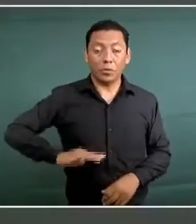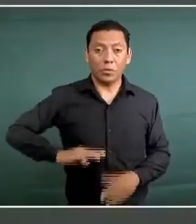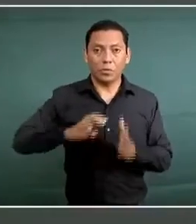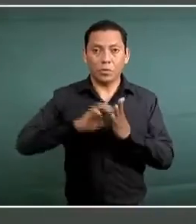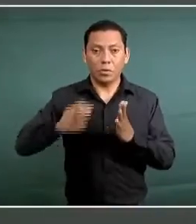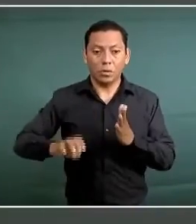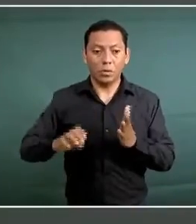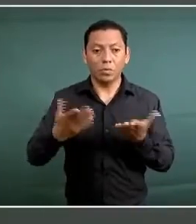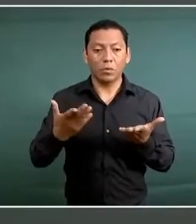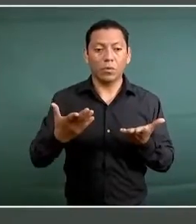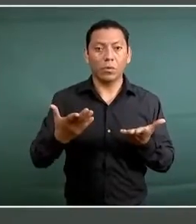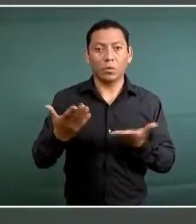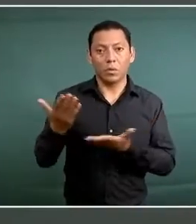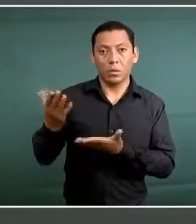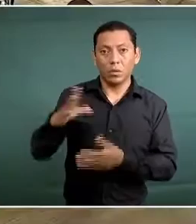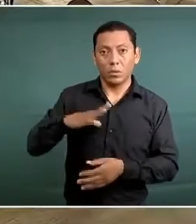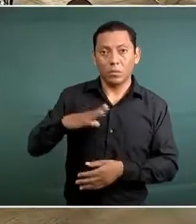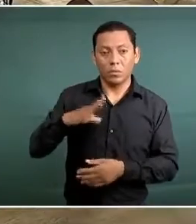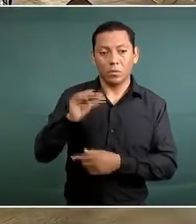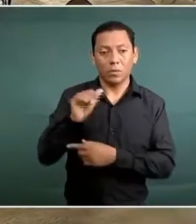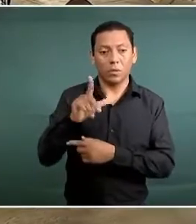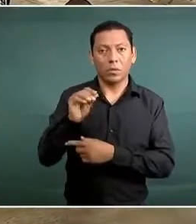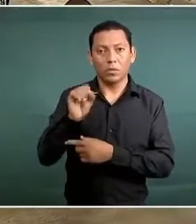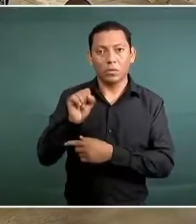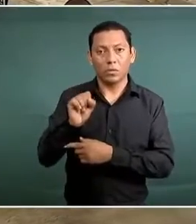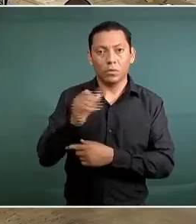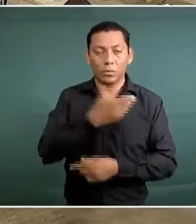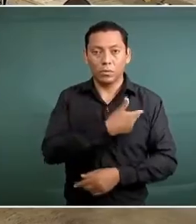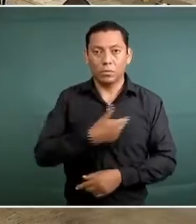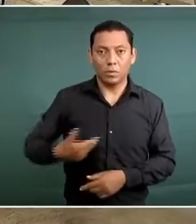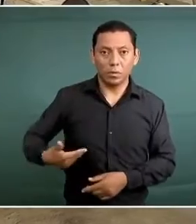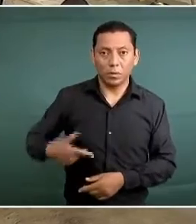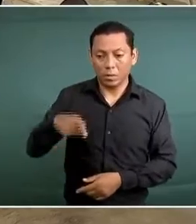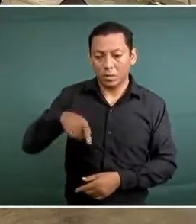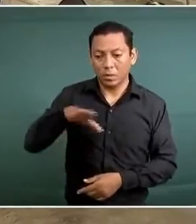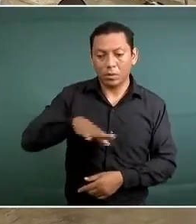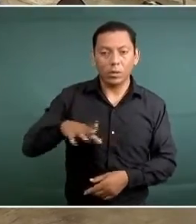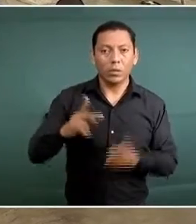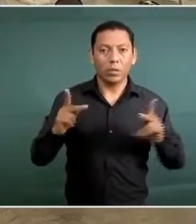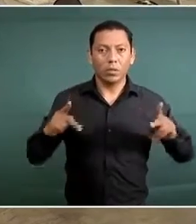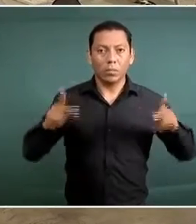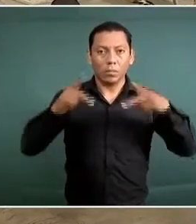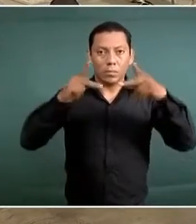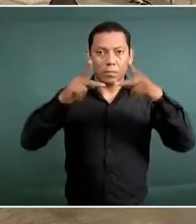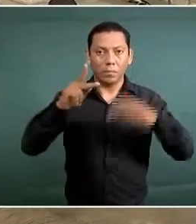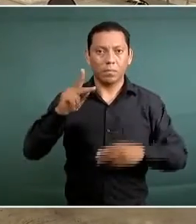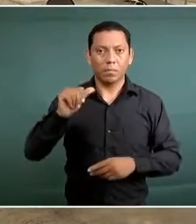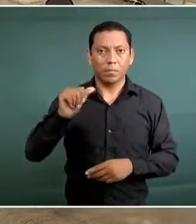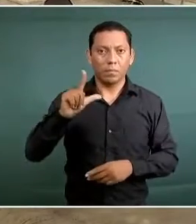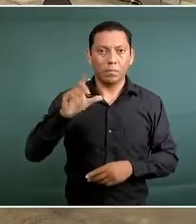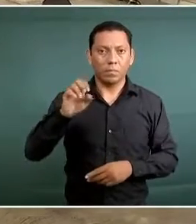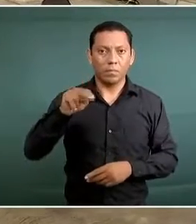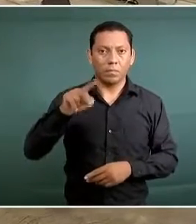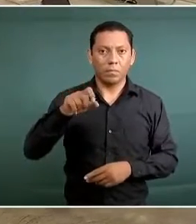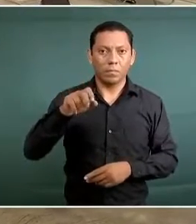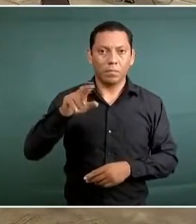Carlos Morelos está aquí presidente municipal de Palenque eh